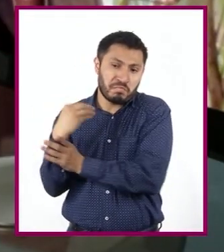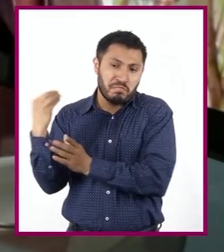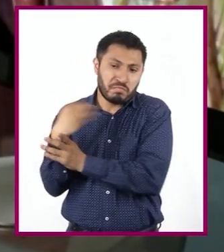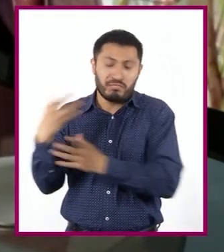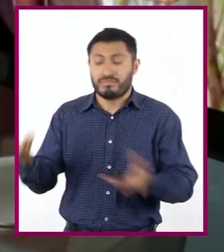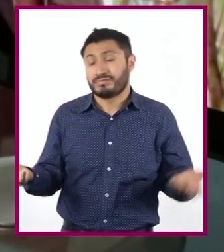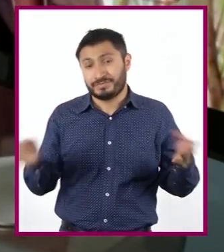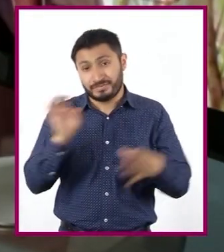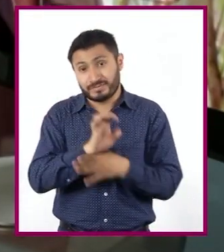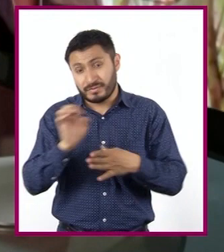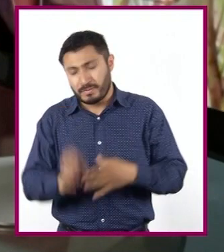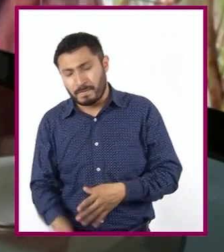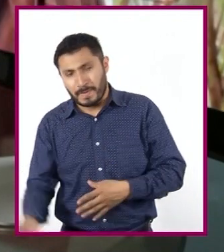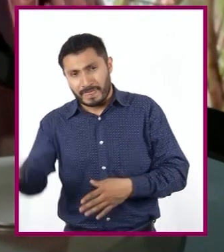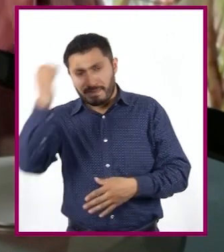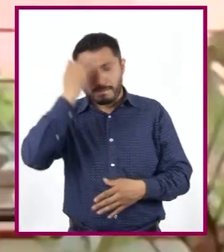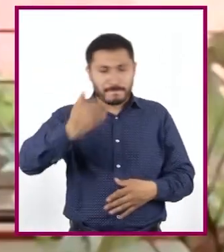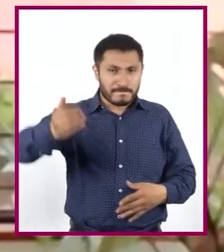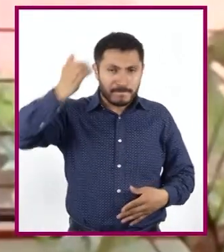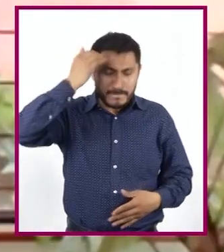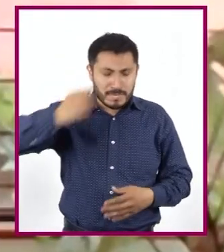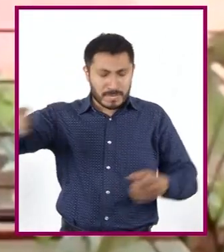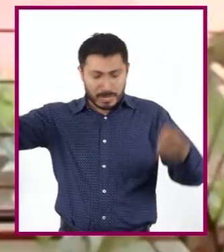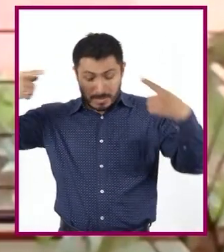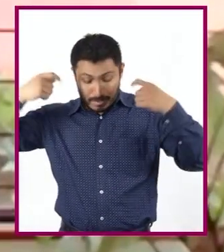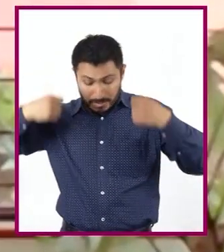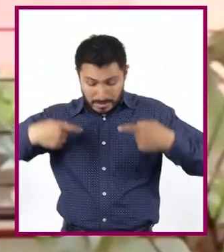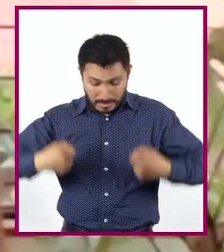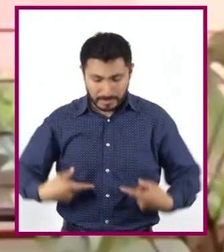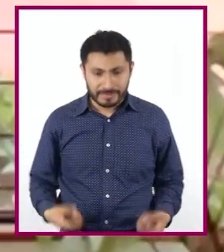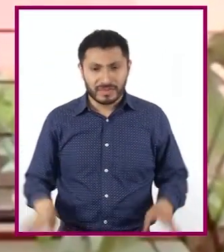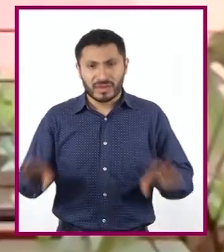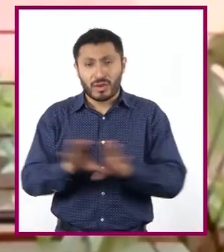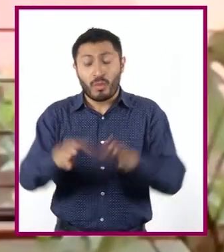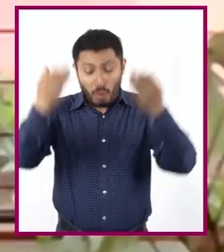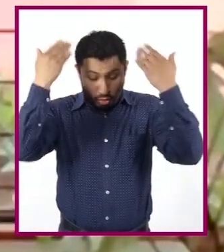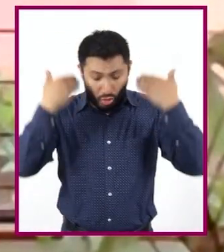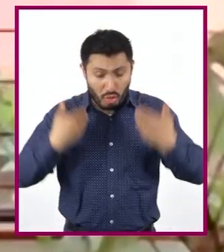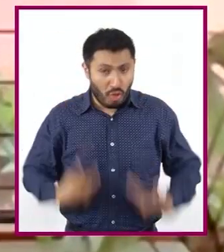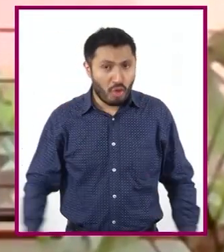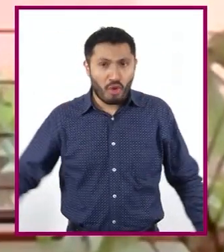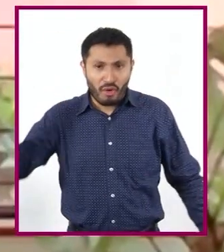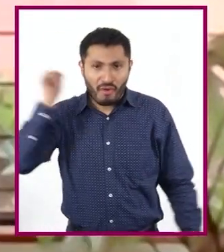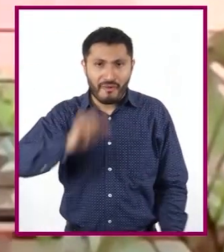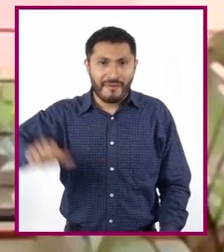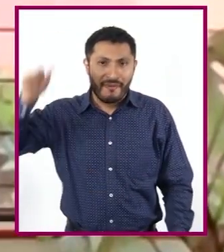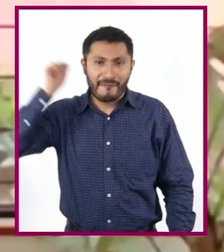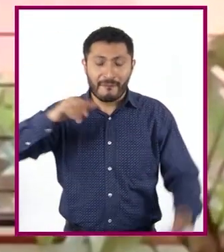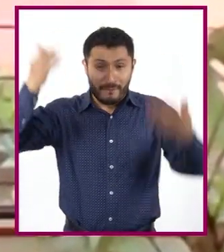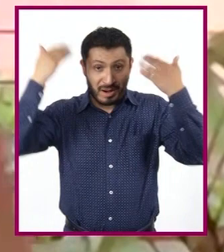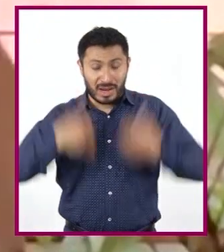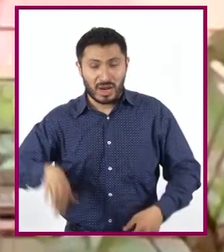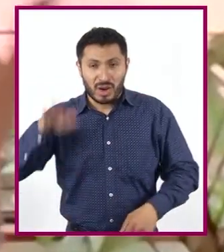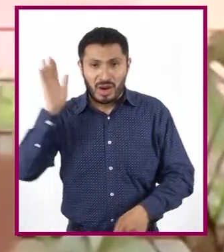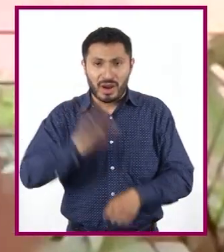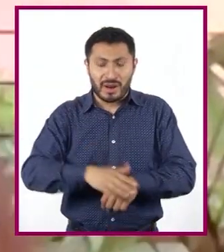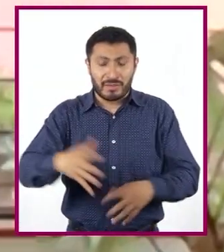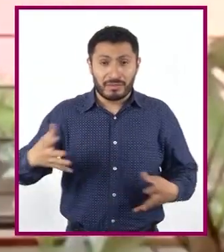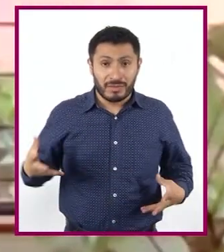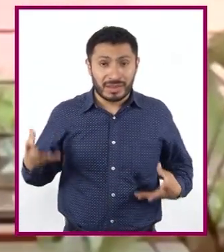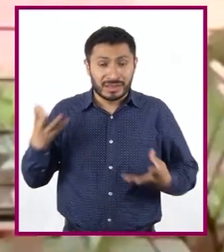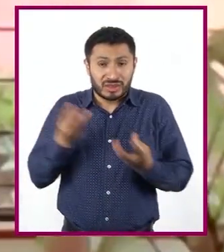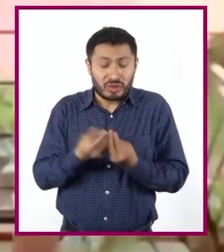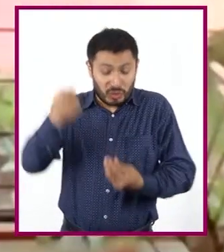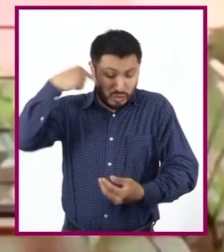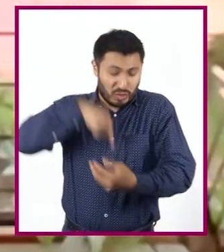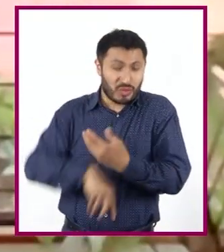o no está cumpliendo con esa expectativa que ya teníamos del libro, tenemos todo el derecho de abandonarlo Y hay muchos más libros, ¿no? La vida es muy breve para